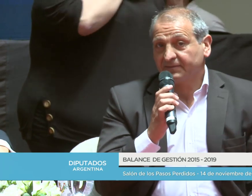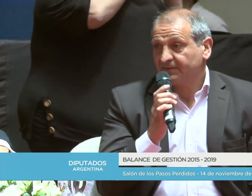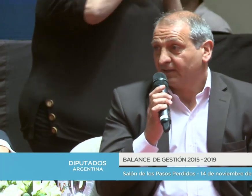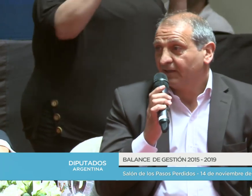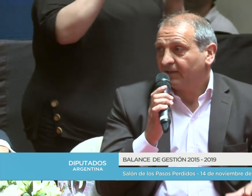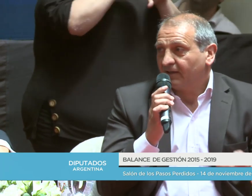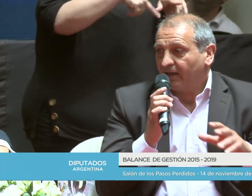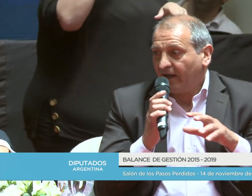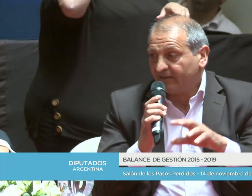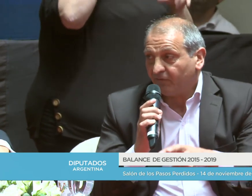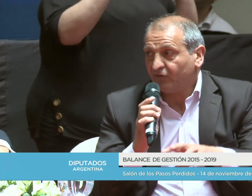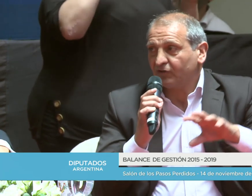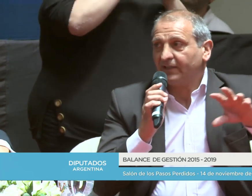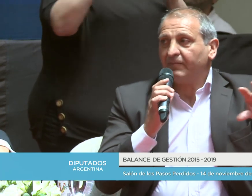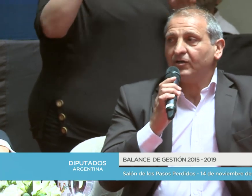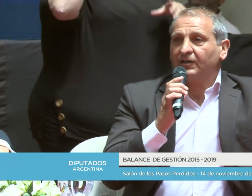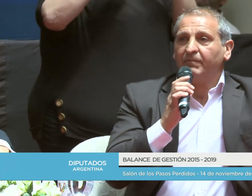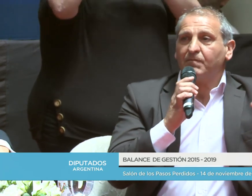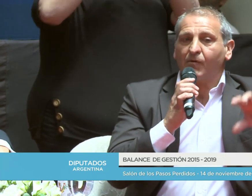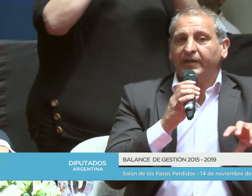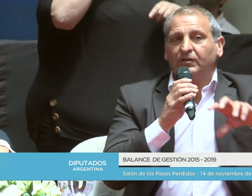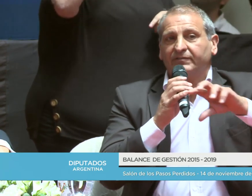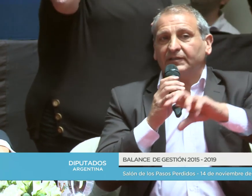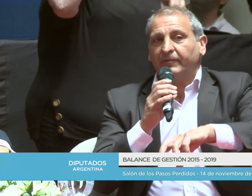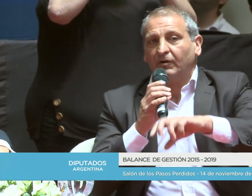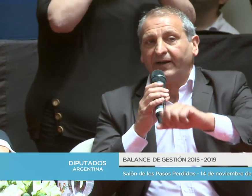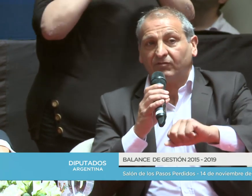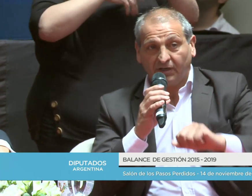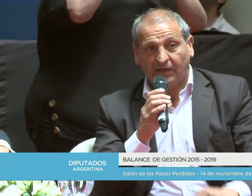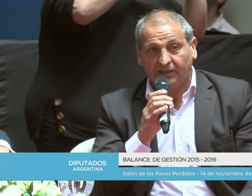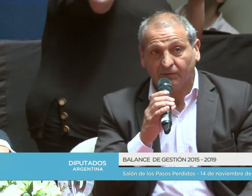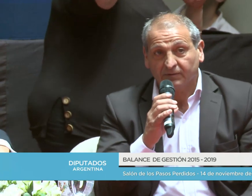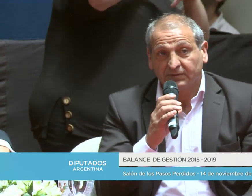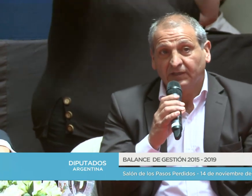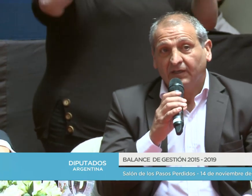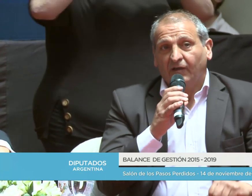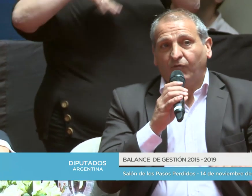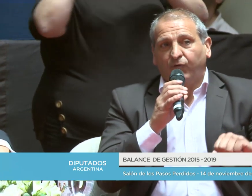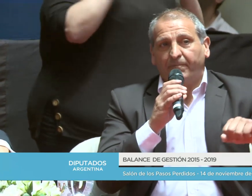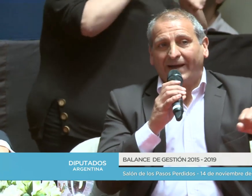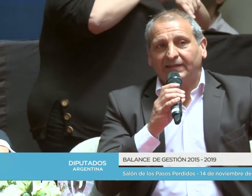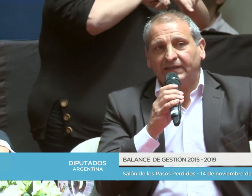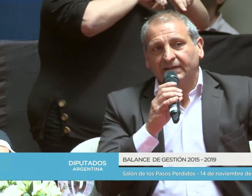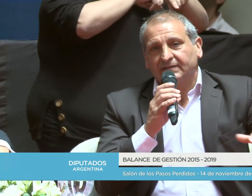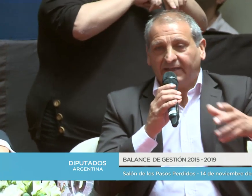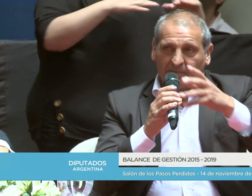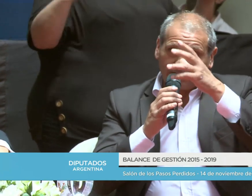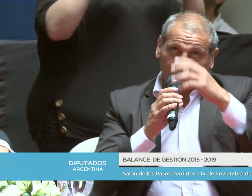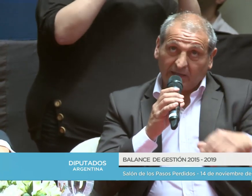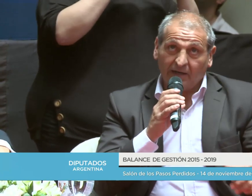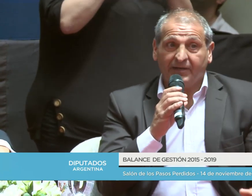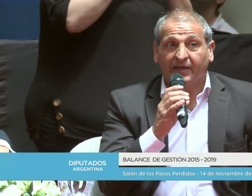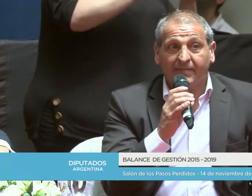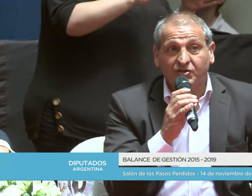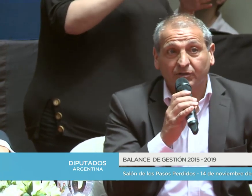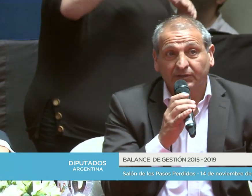casa. Ese edificio se terminó en el mismo momento que se terminó el Palacio Legislativo. Fue parte de la